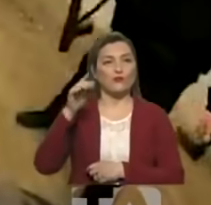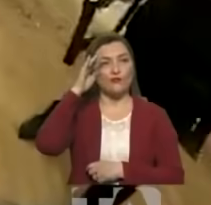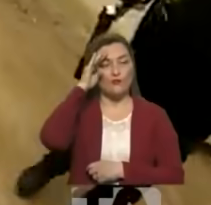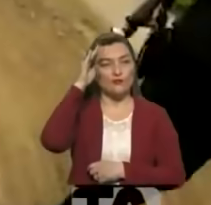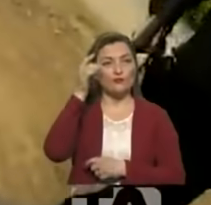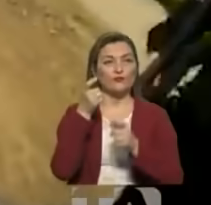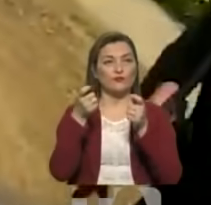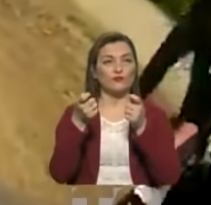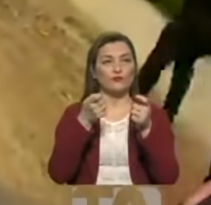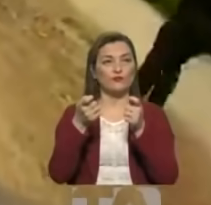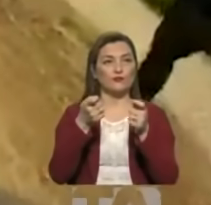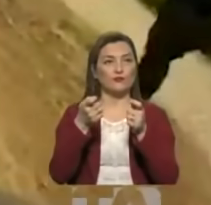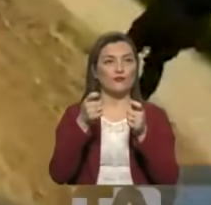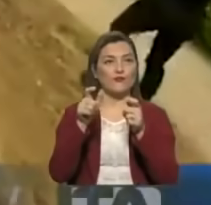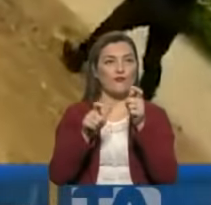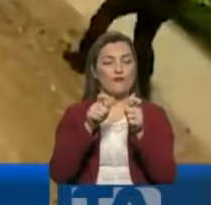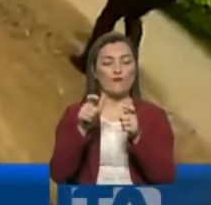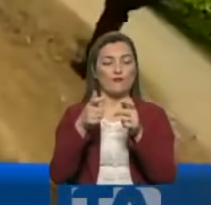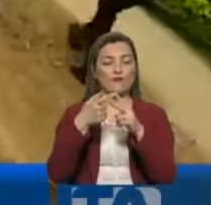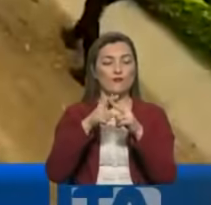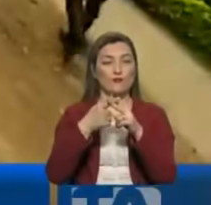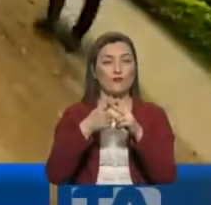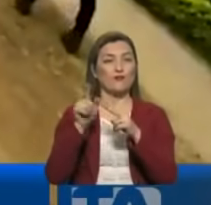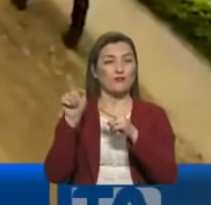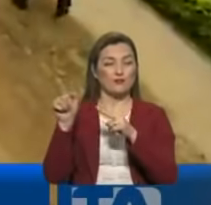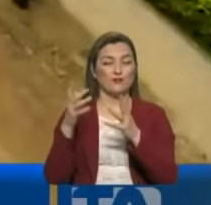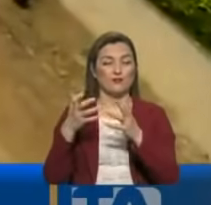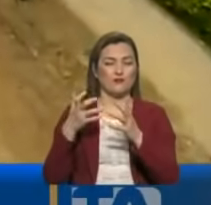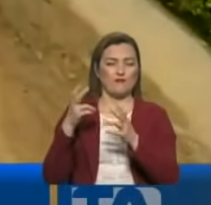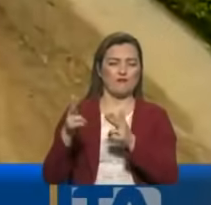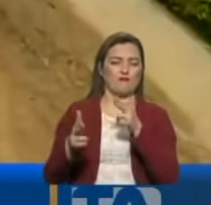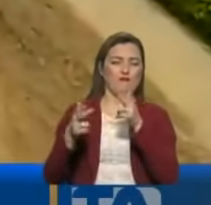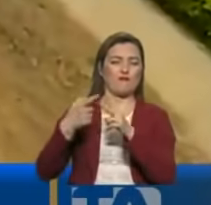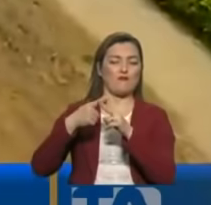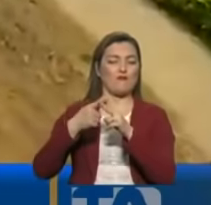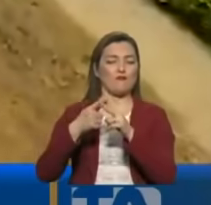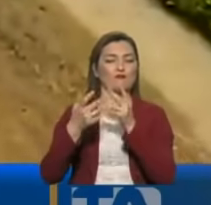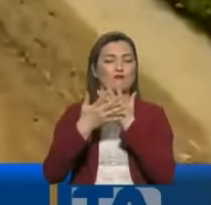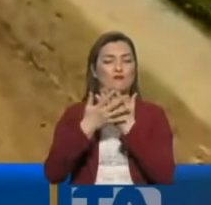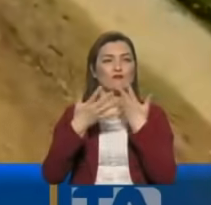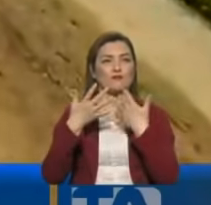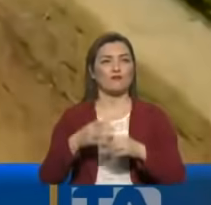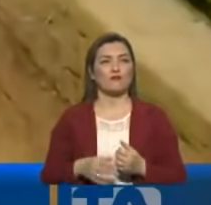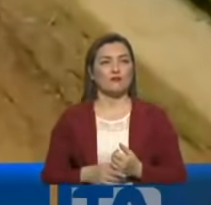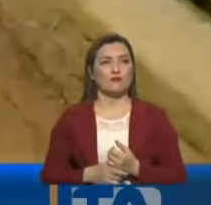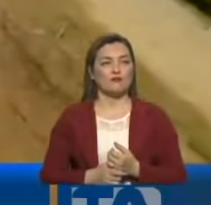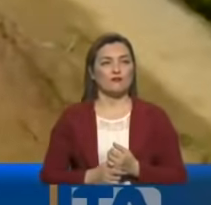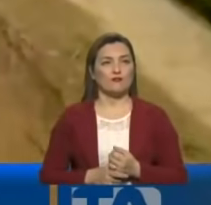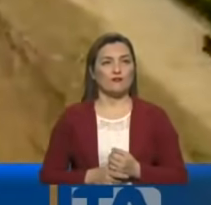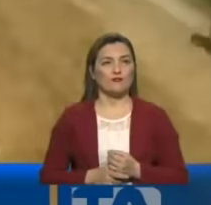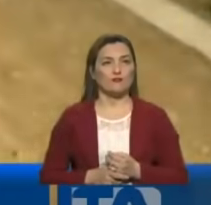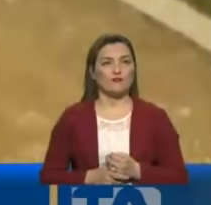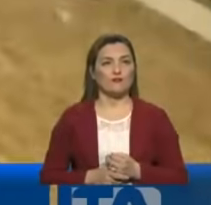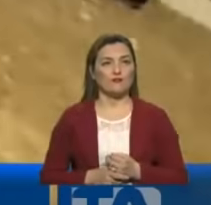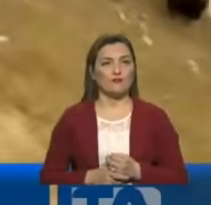agentes controlaron a los internos que iniciaron esta revuelta en la penitenciaría del Litoral. Y en estas